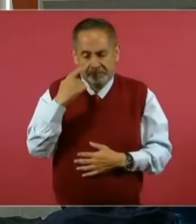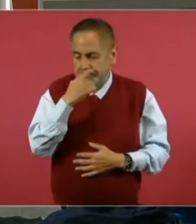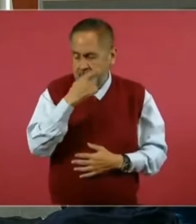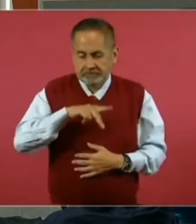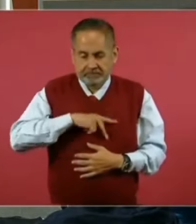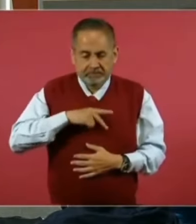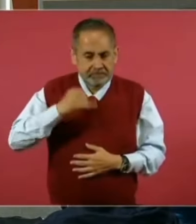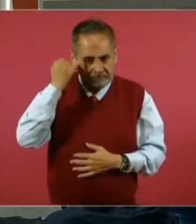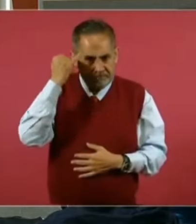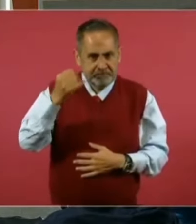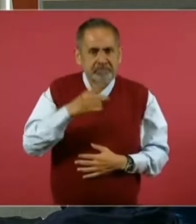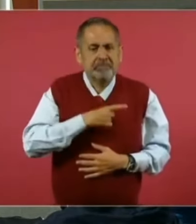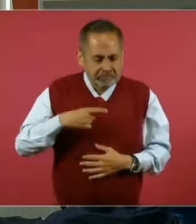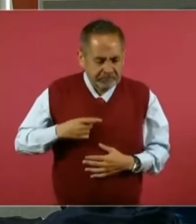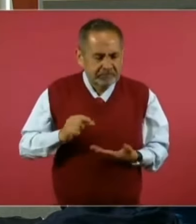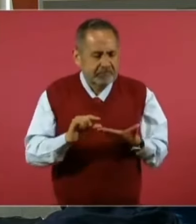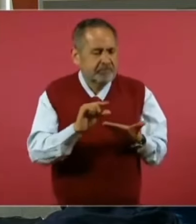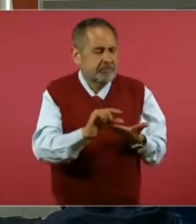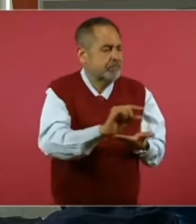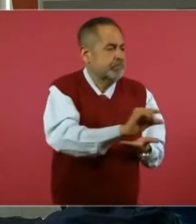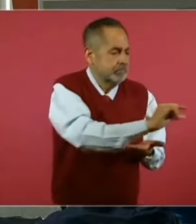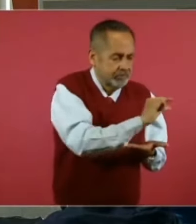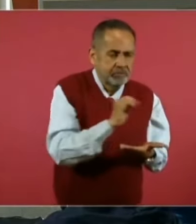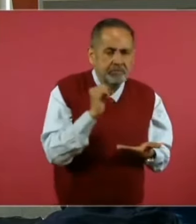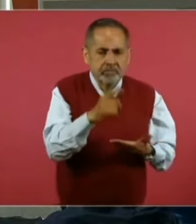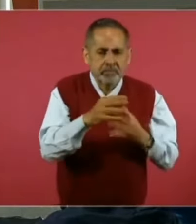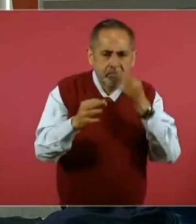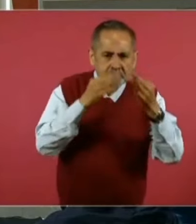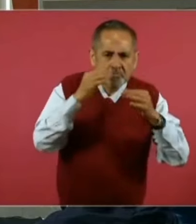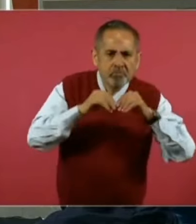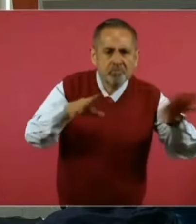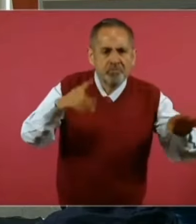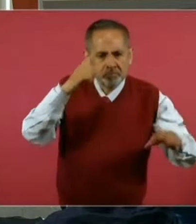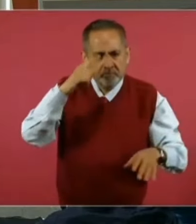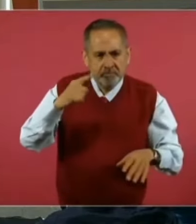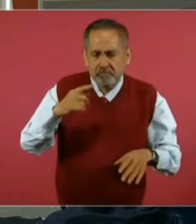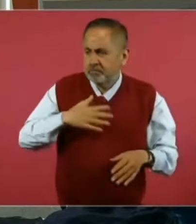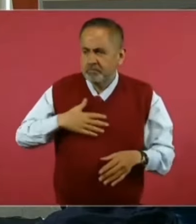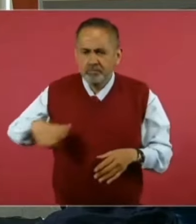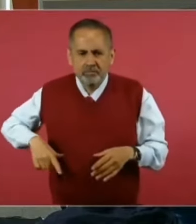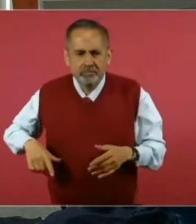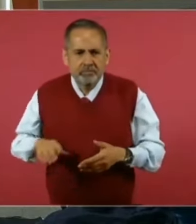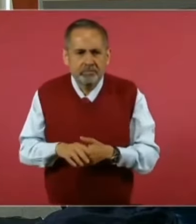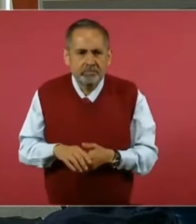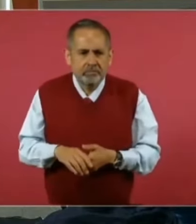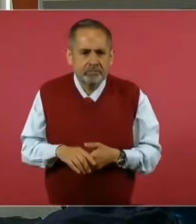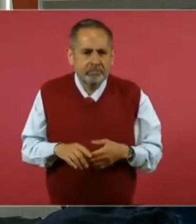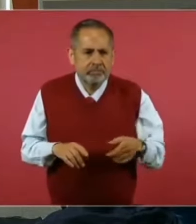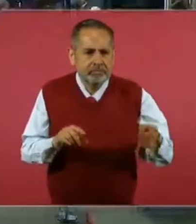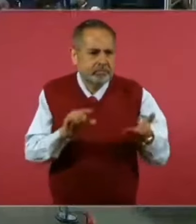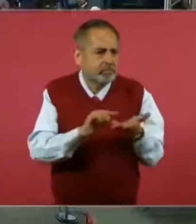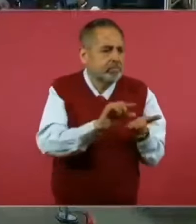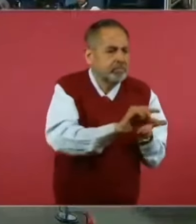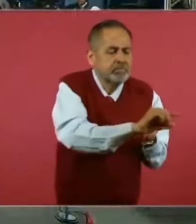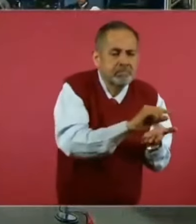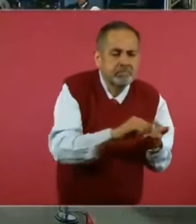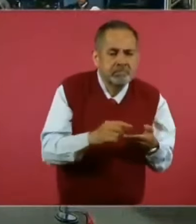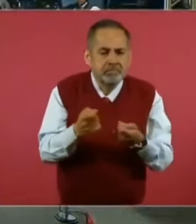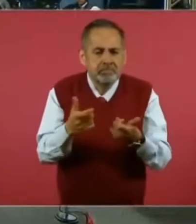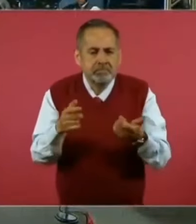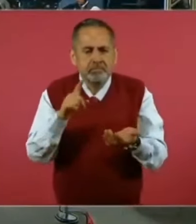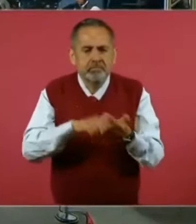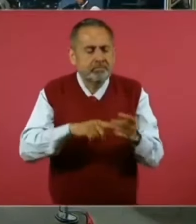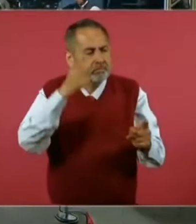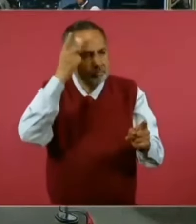que debe de haber publicidad pero no es a los medios presidente a a los